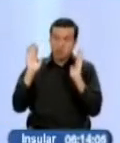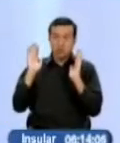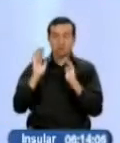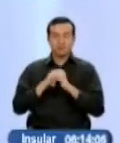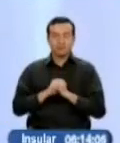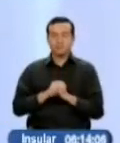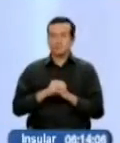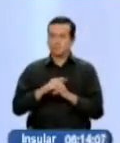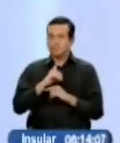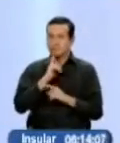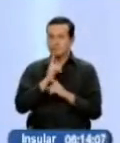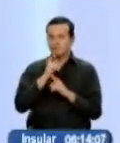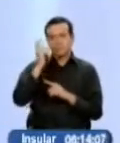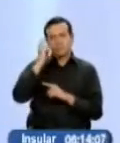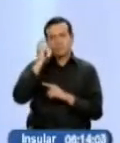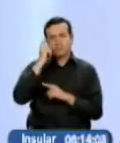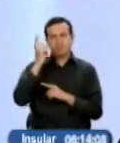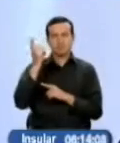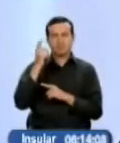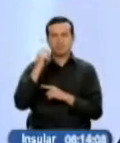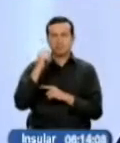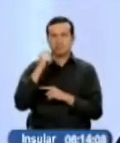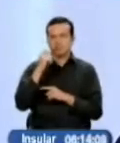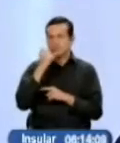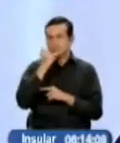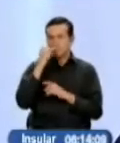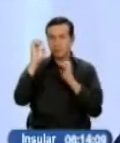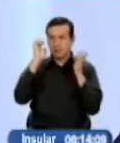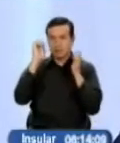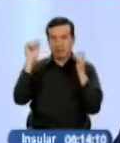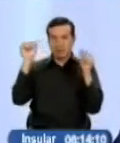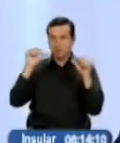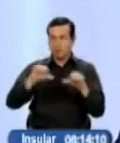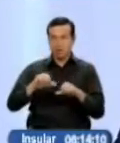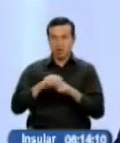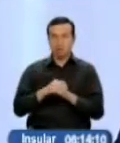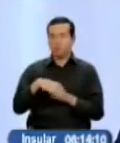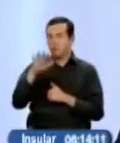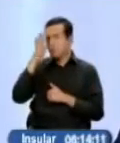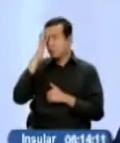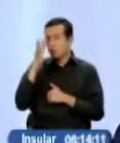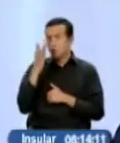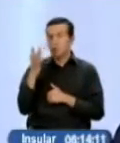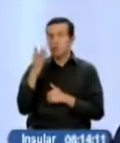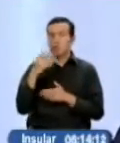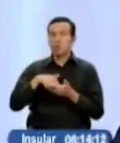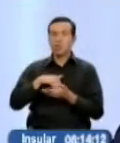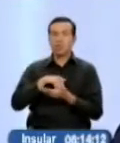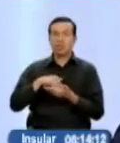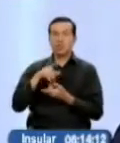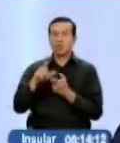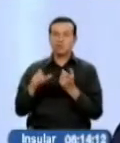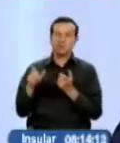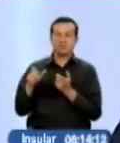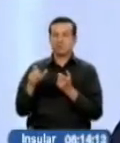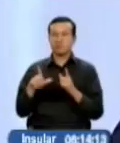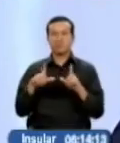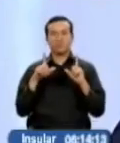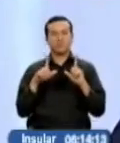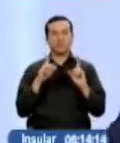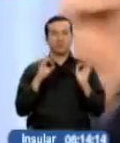pero en todo caso me parecería a mí más bien no estratégico, porque ello debilita una posición